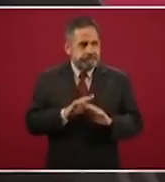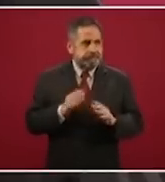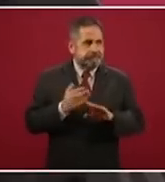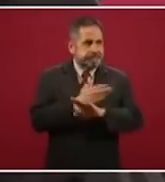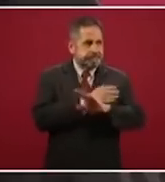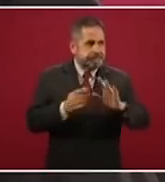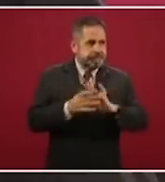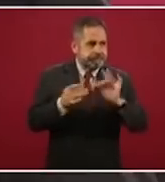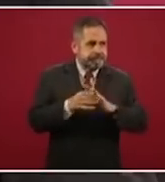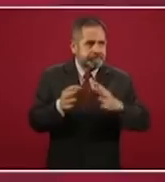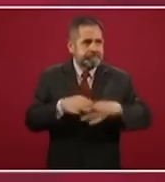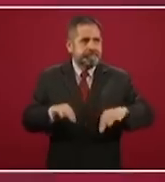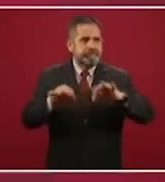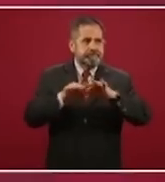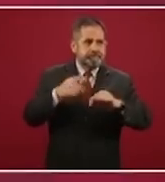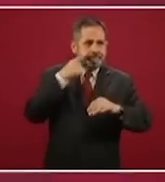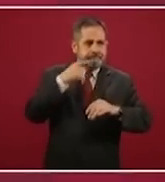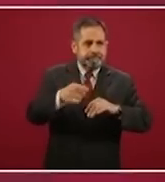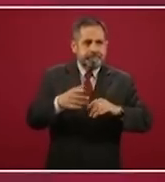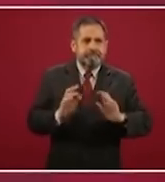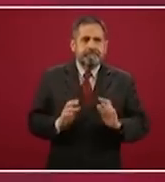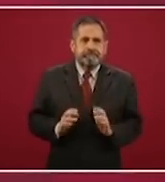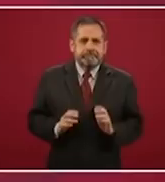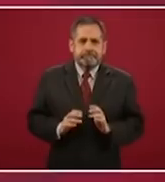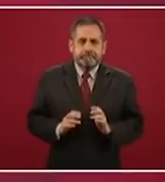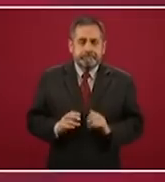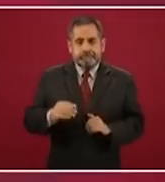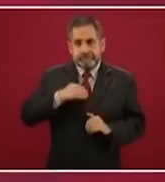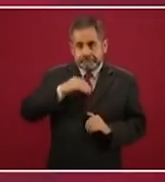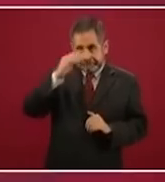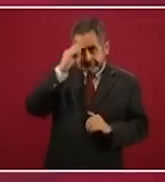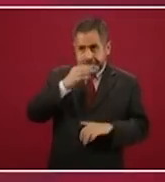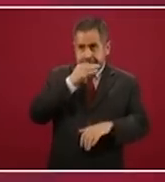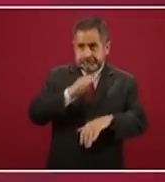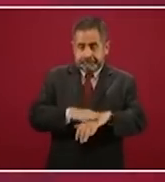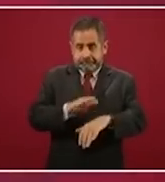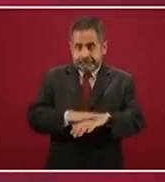Nada más para que se tenga un dato,